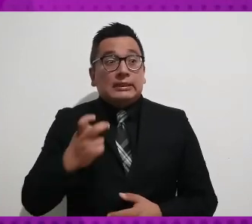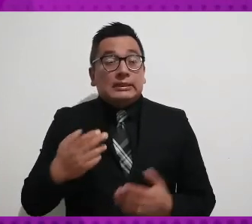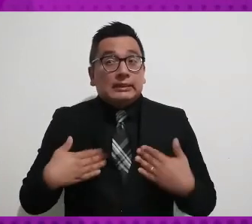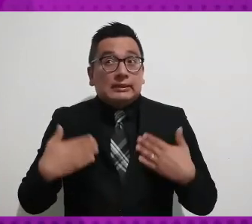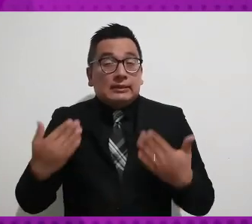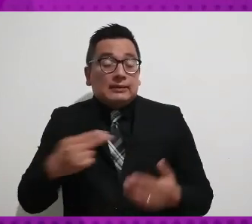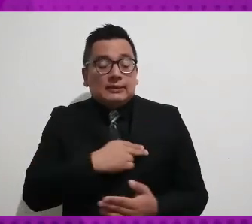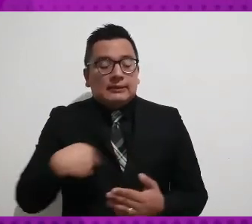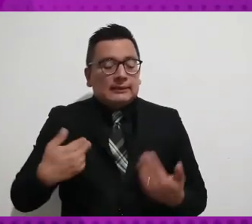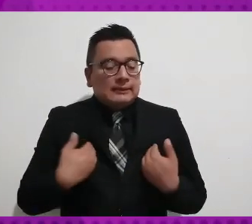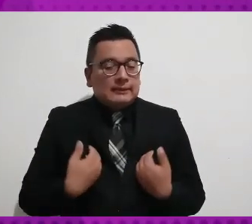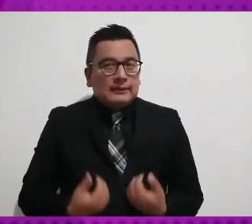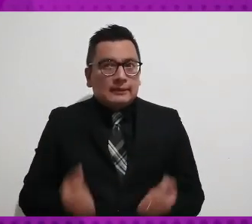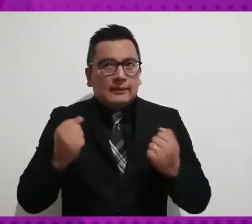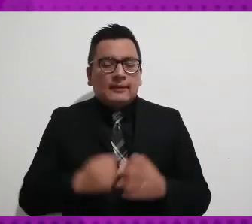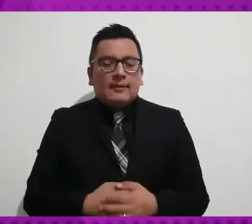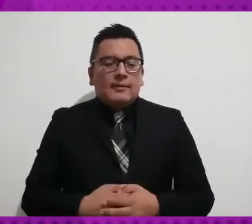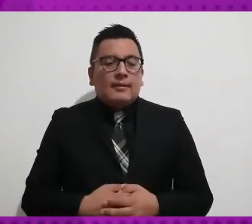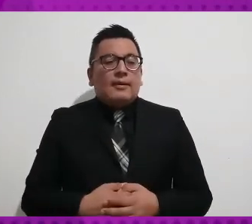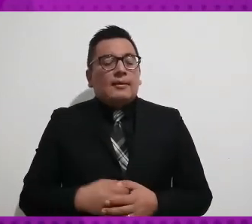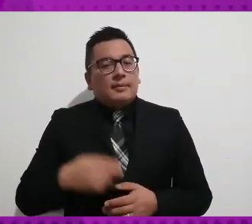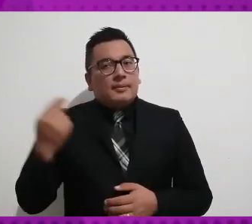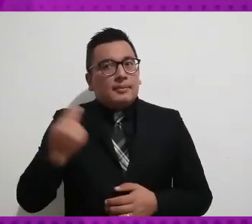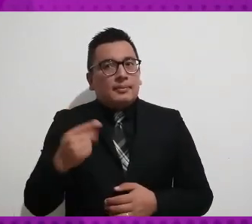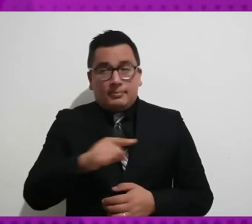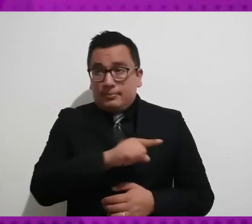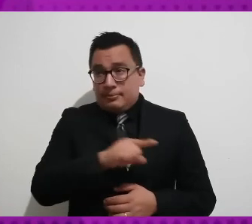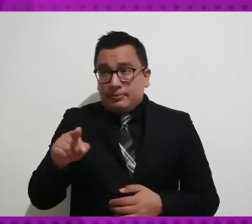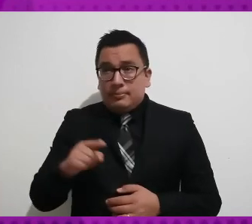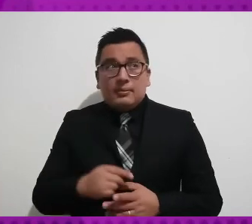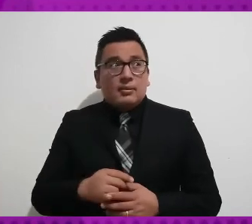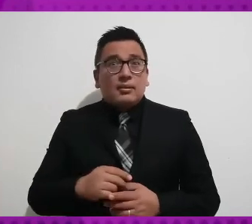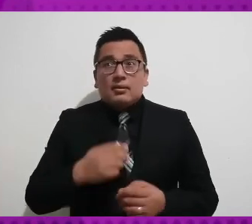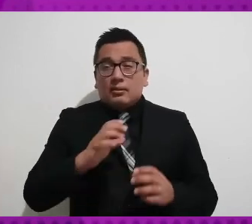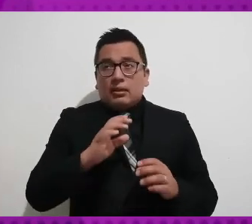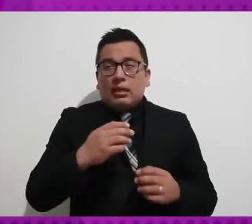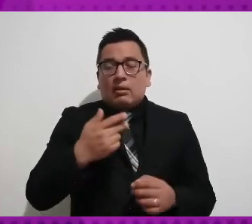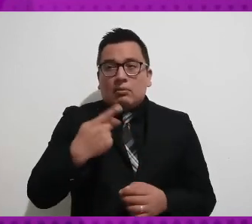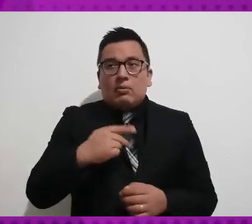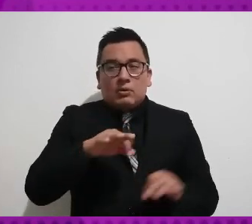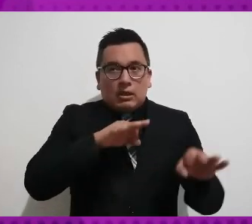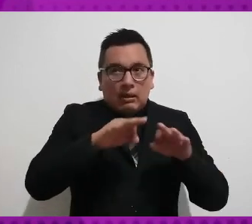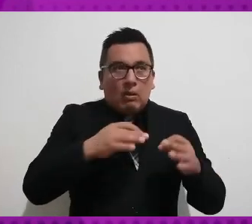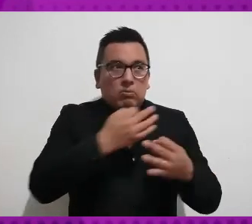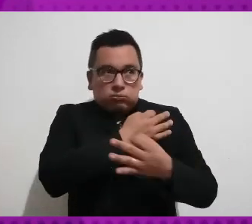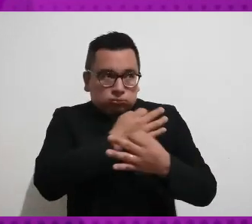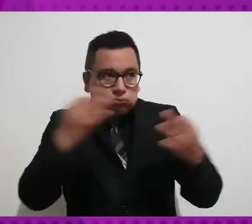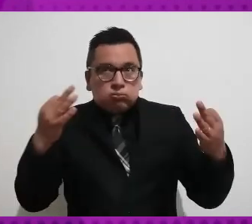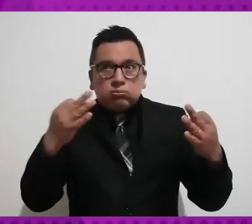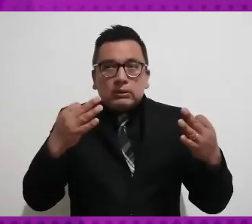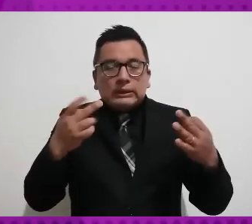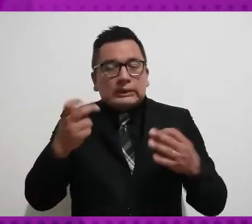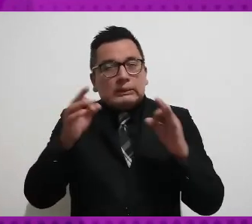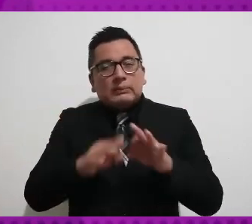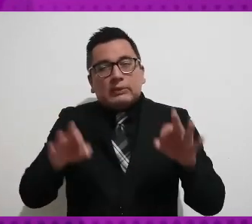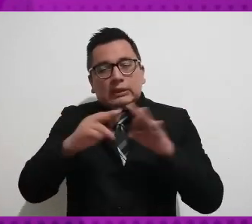nosotros tenemos claro que la relación que debemos de tener con los medios de comunicación es vital para poder comunicar con la ciudadanía